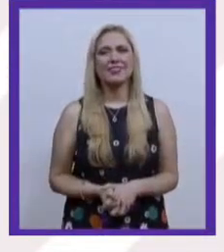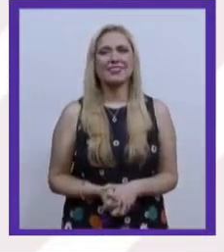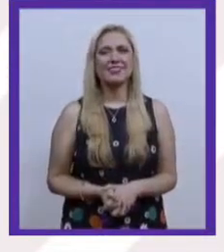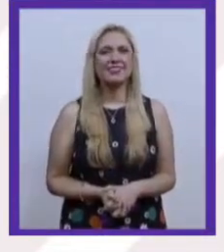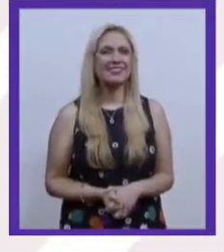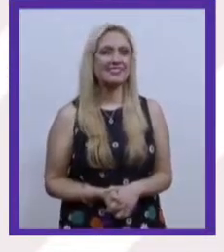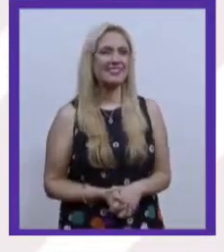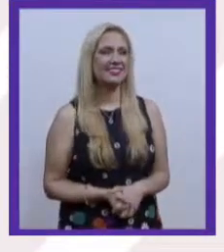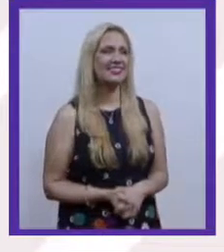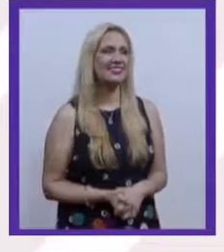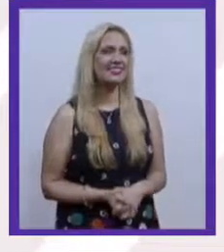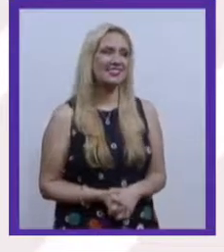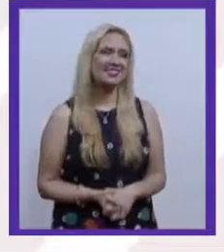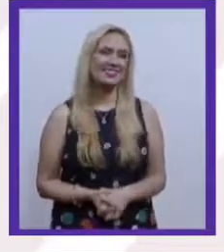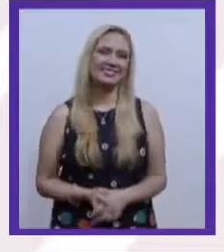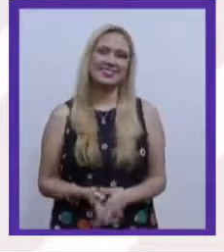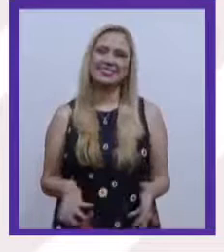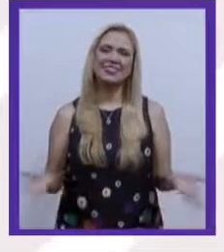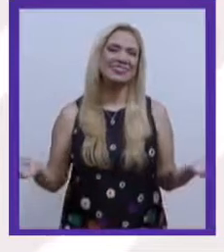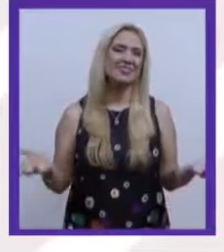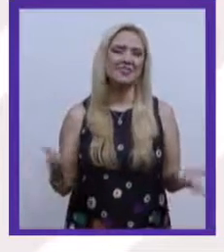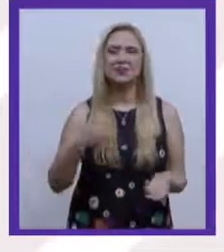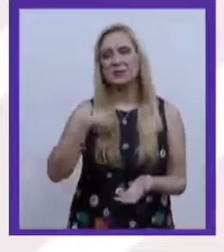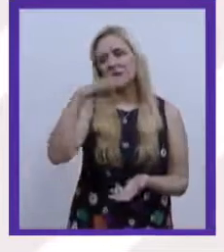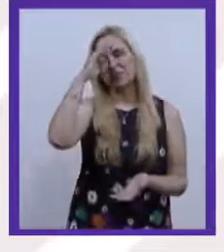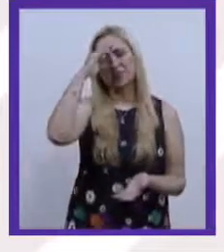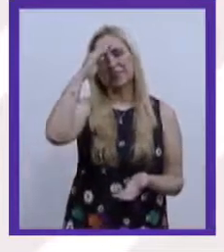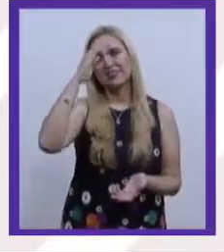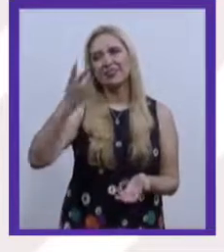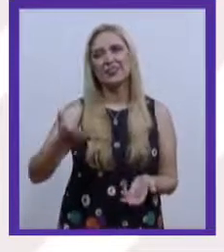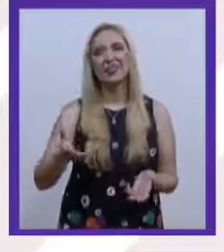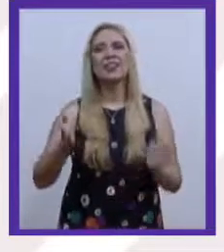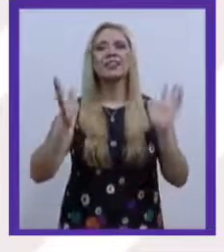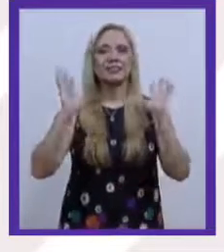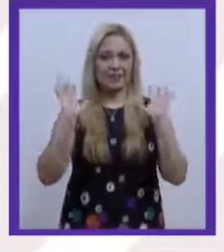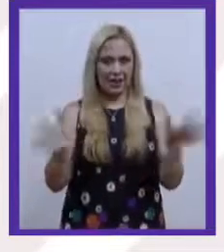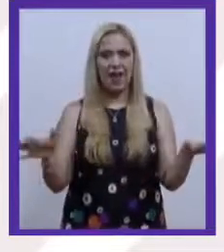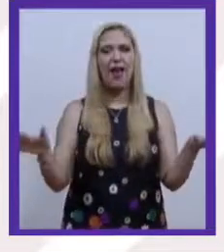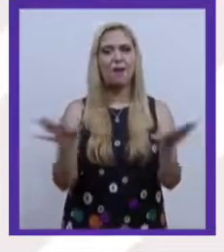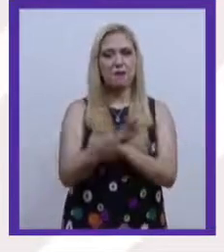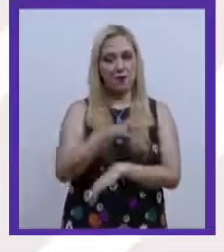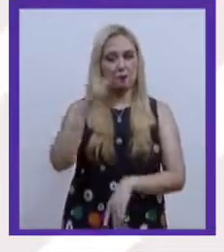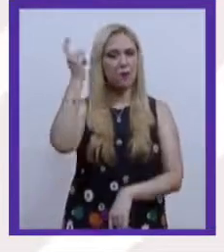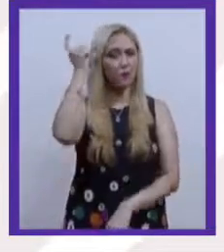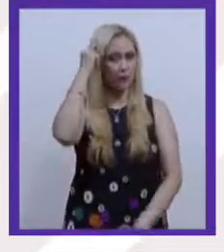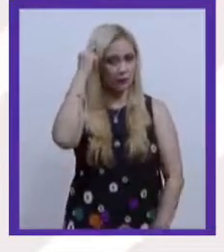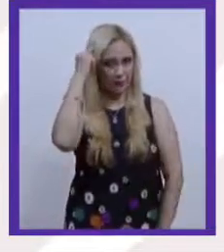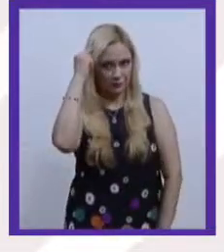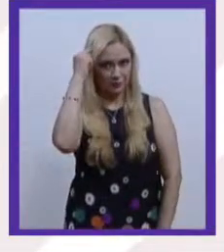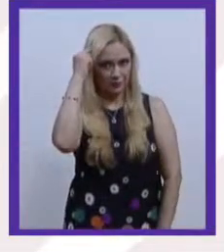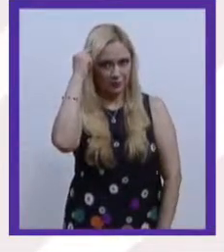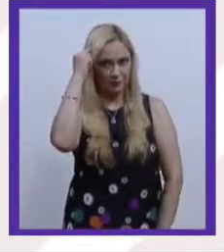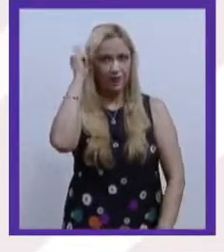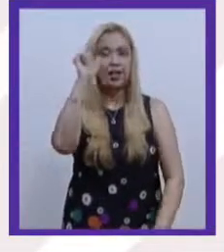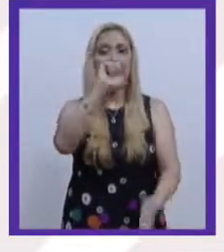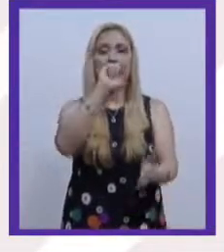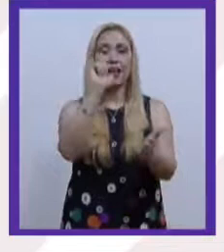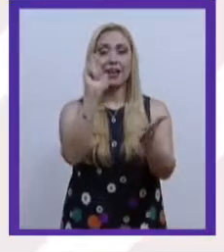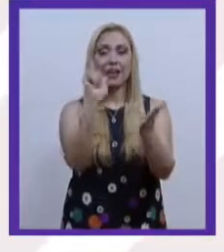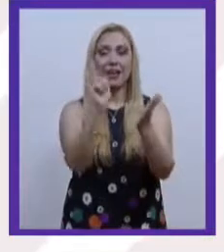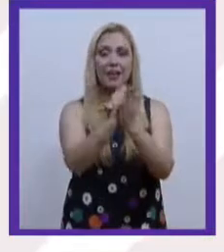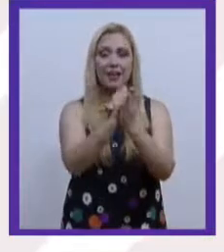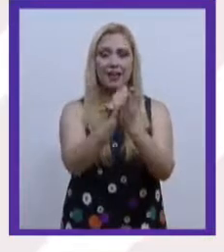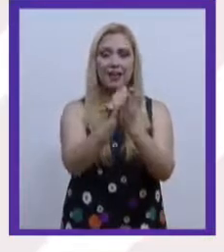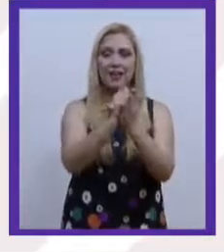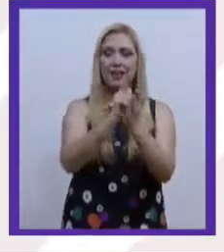La pregunta. No, pero pues finalmente hacernos cargo de que ya cambiamos culturalmente. O sea, la política pública va